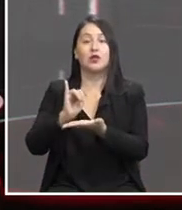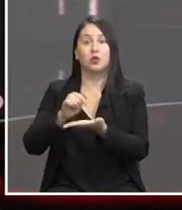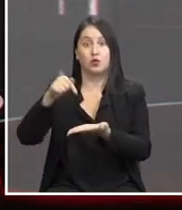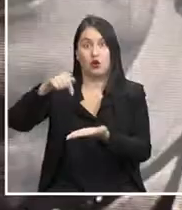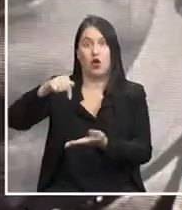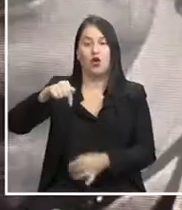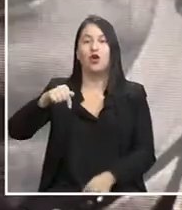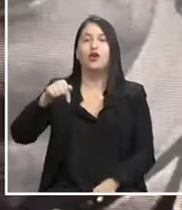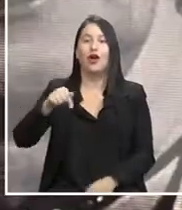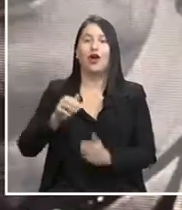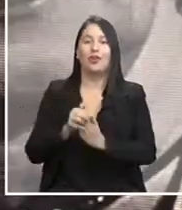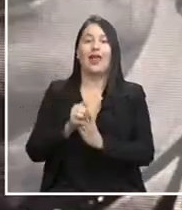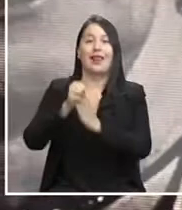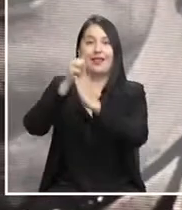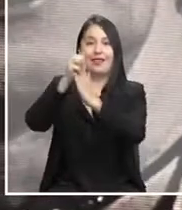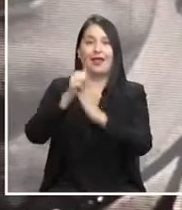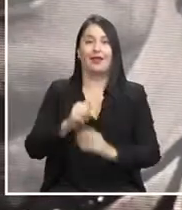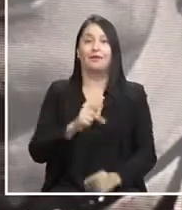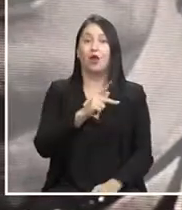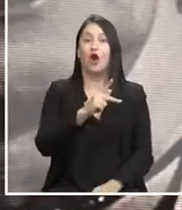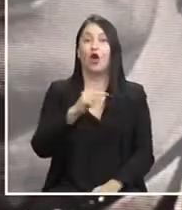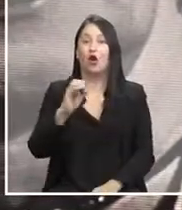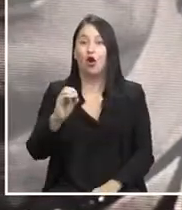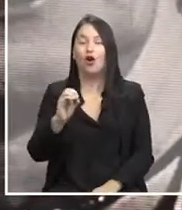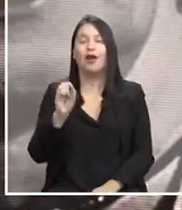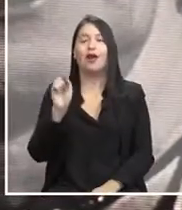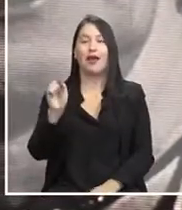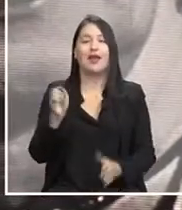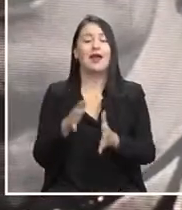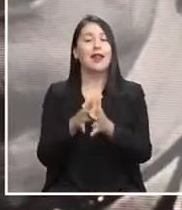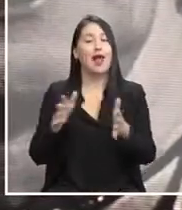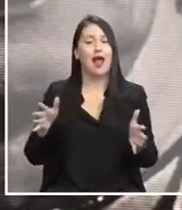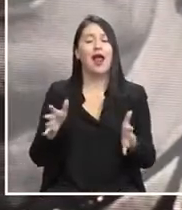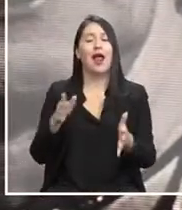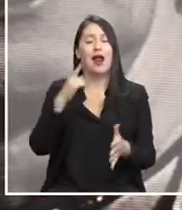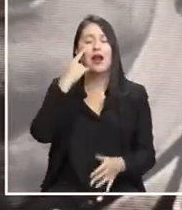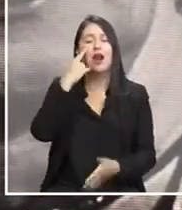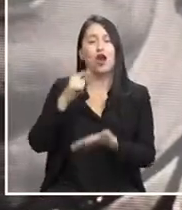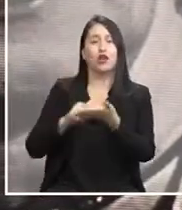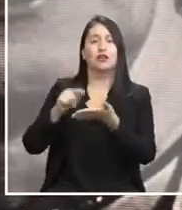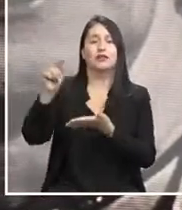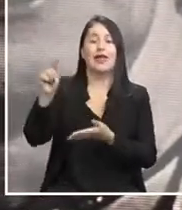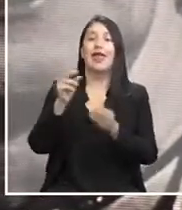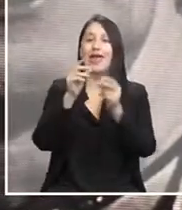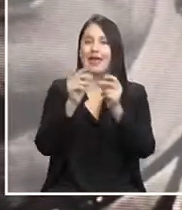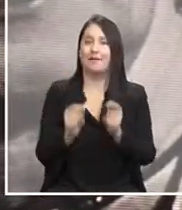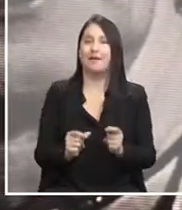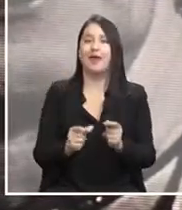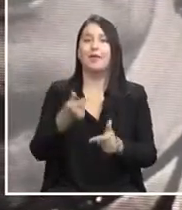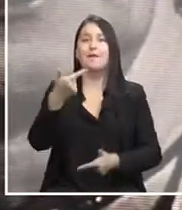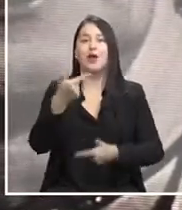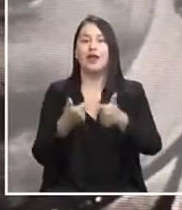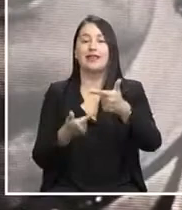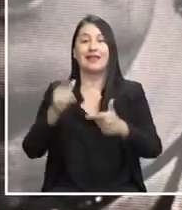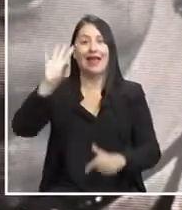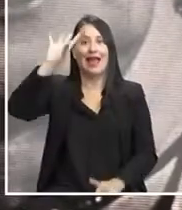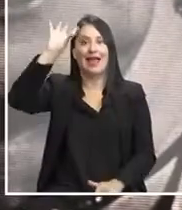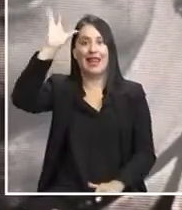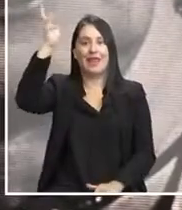día lidera. Co Barrett es ampliamente reconocida como una experta en políticas climáticas,